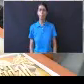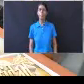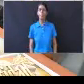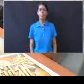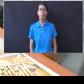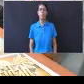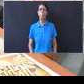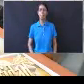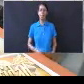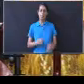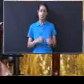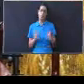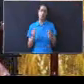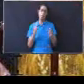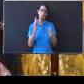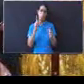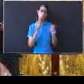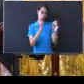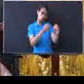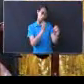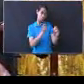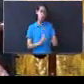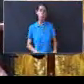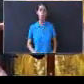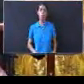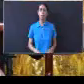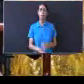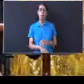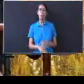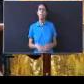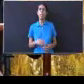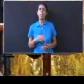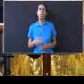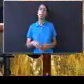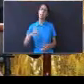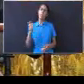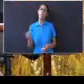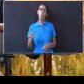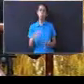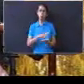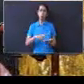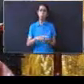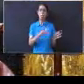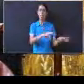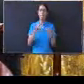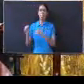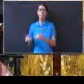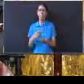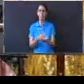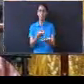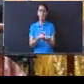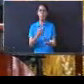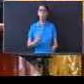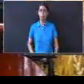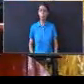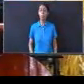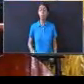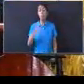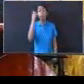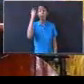Hace uno clavo. Y por otro lado le vuelan a uno el dinero. Mire, ¿sabe cómo es esto?